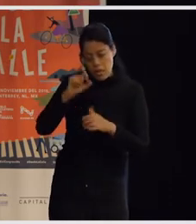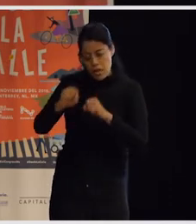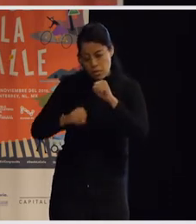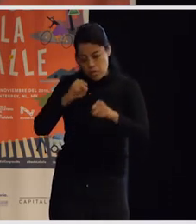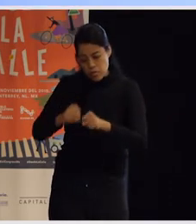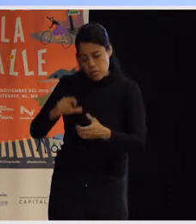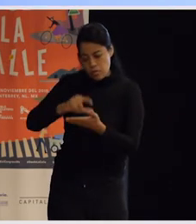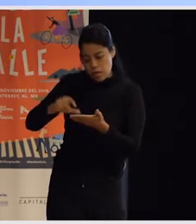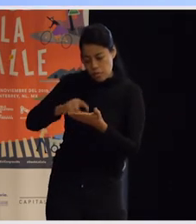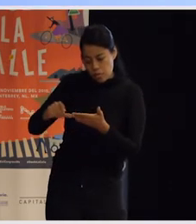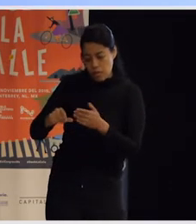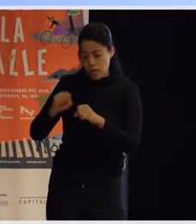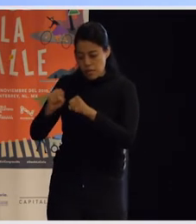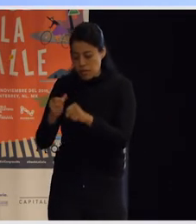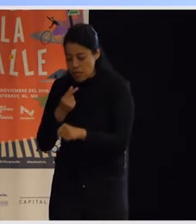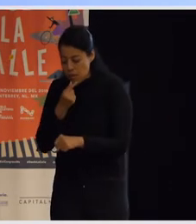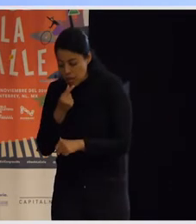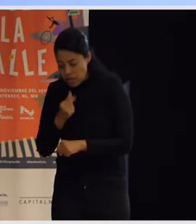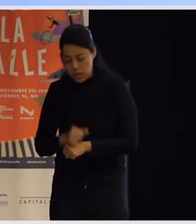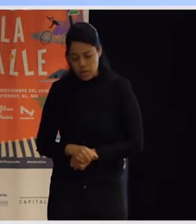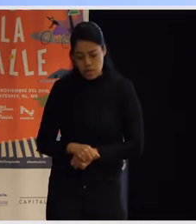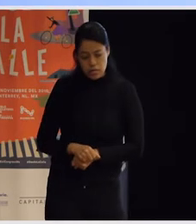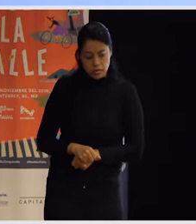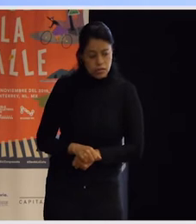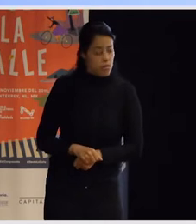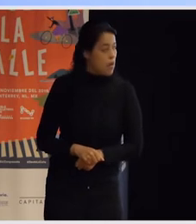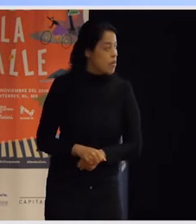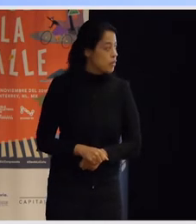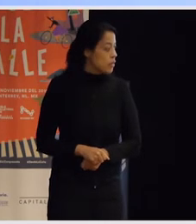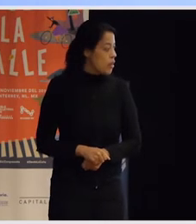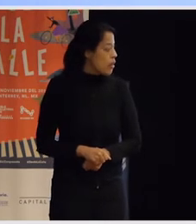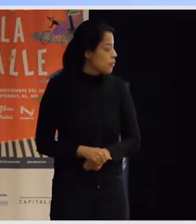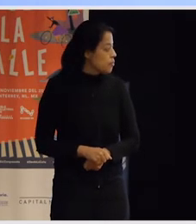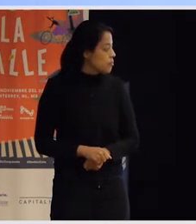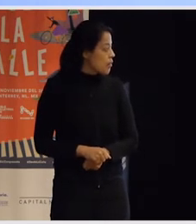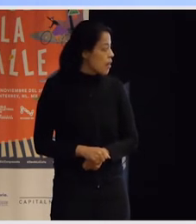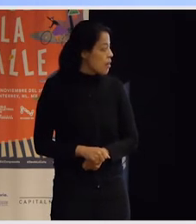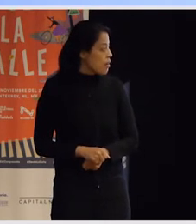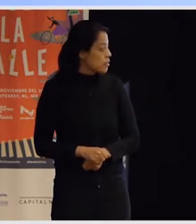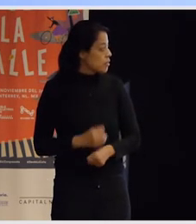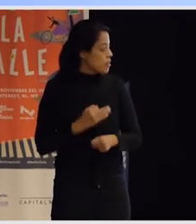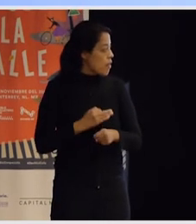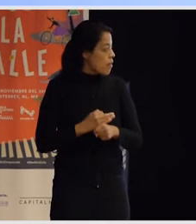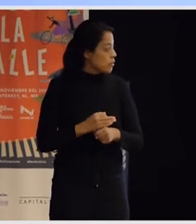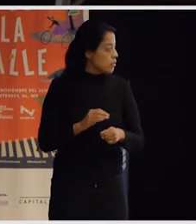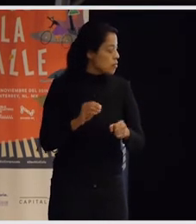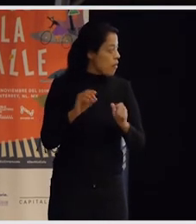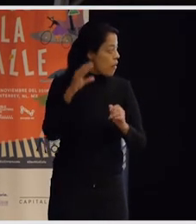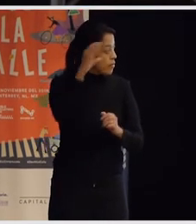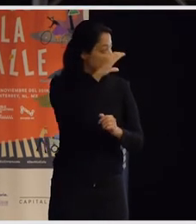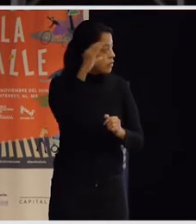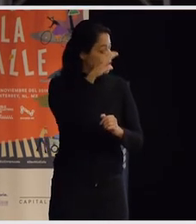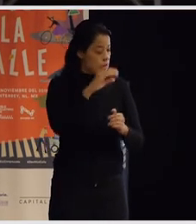todo gracias a la caja chica y recuperamos iniciativa la disip blank ahorita les voy a perdonar porque los voy a poner las fotos porque